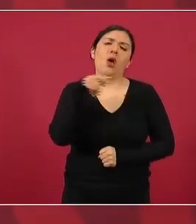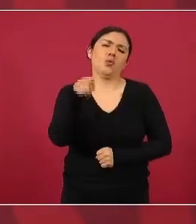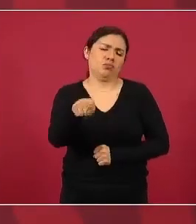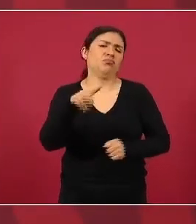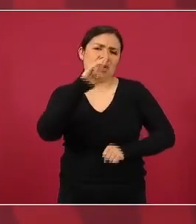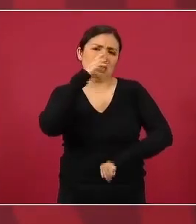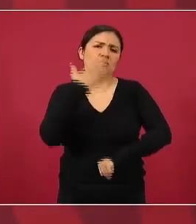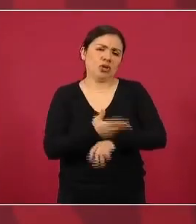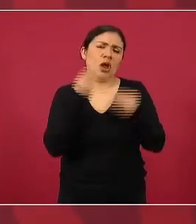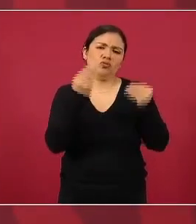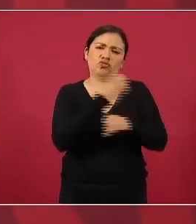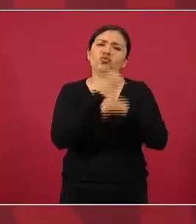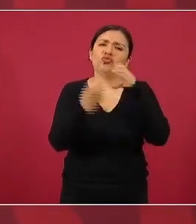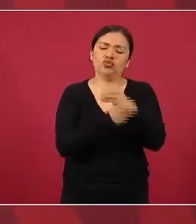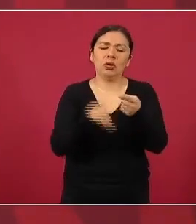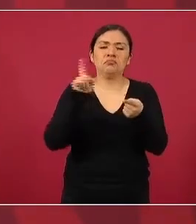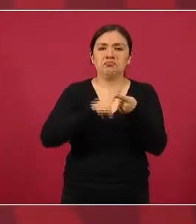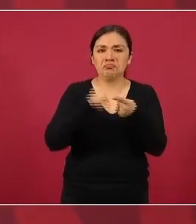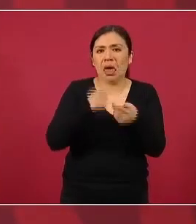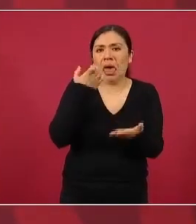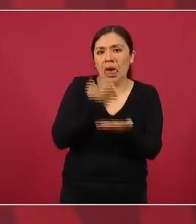tú planteas, la relación